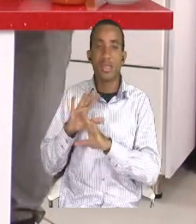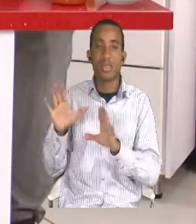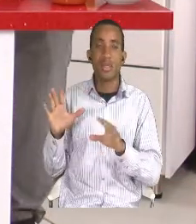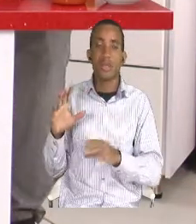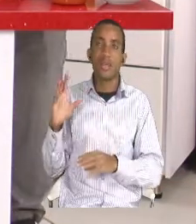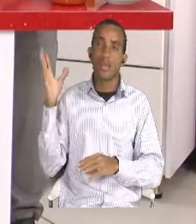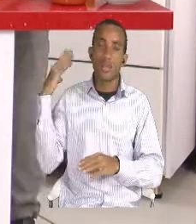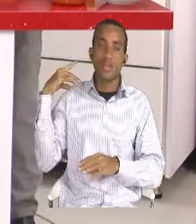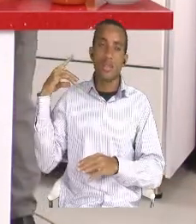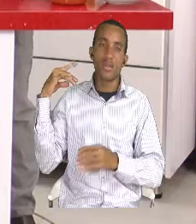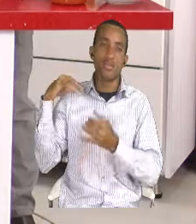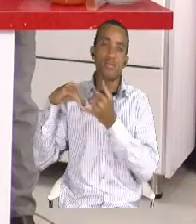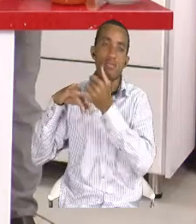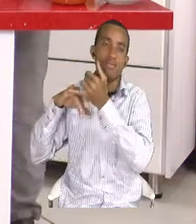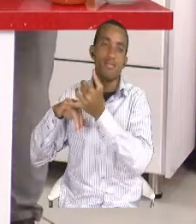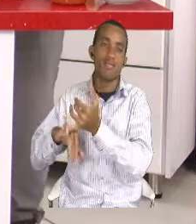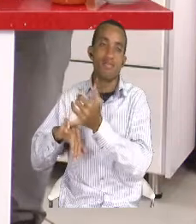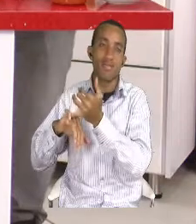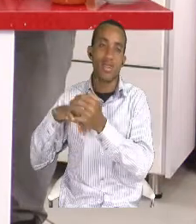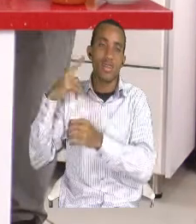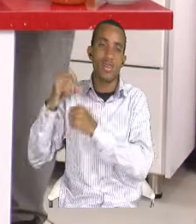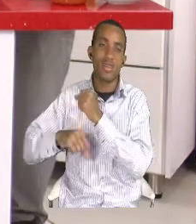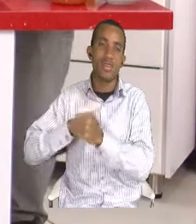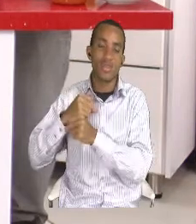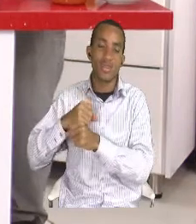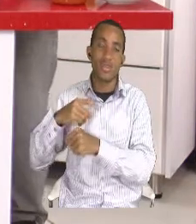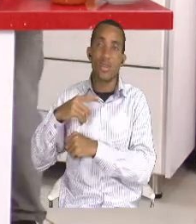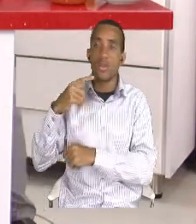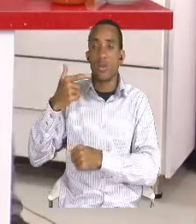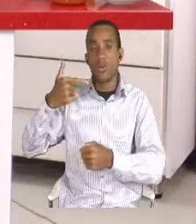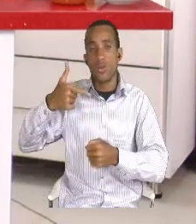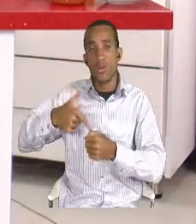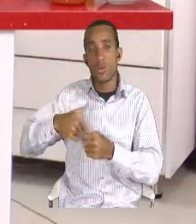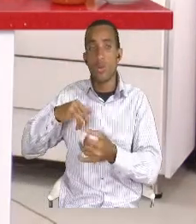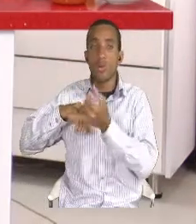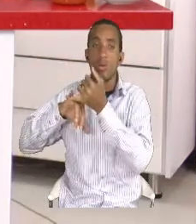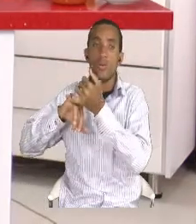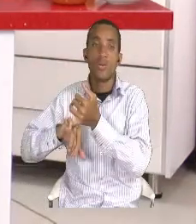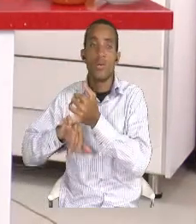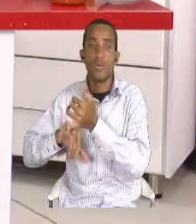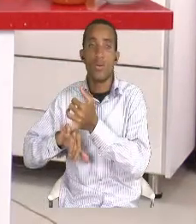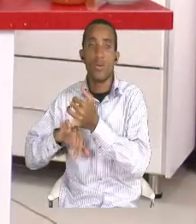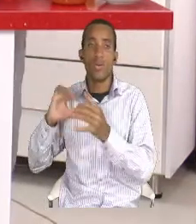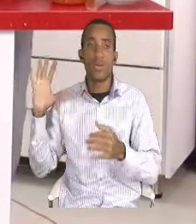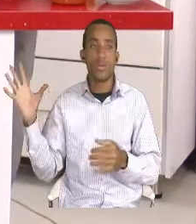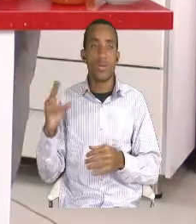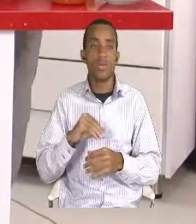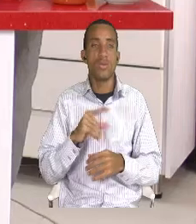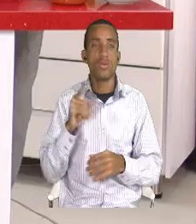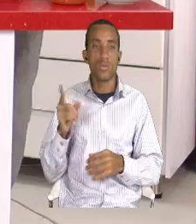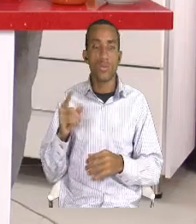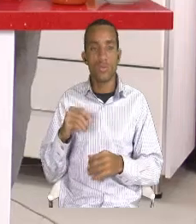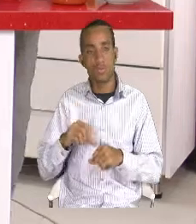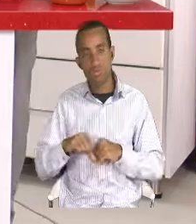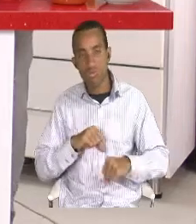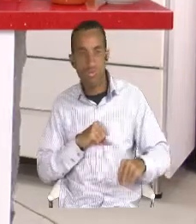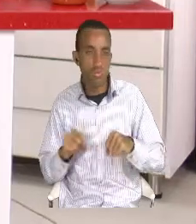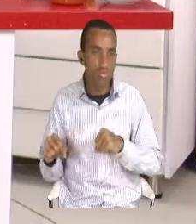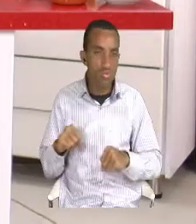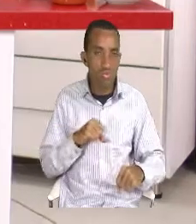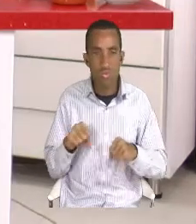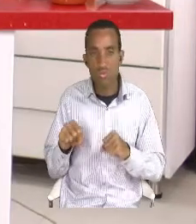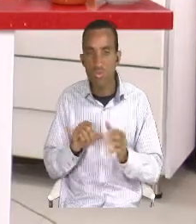años, esa petróleo dependencia para todos los barranqueños. Así está bien. Tú eres una mujer emprendedora, tú eres una mujer berraca